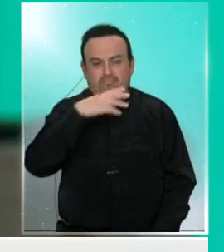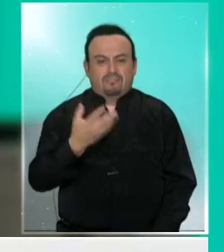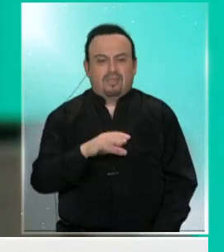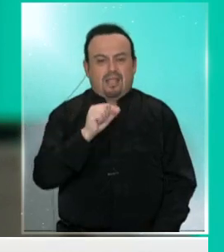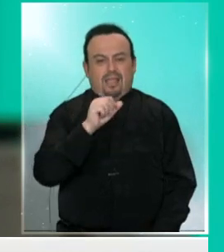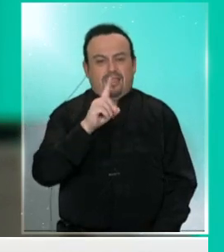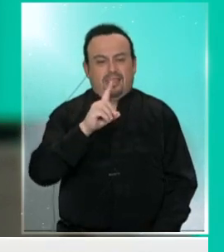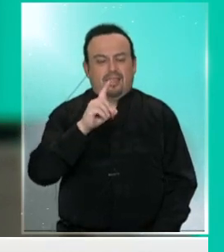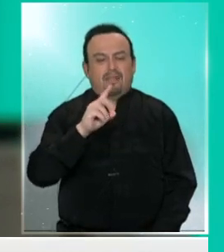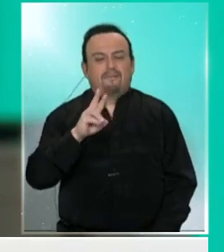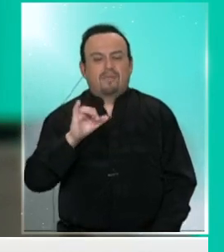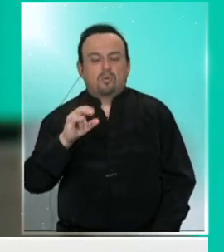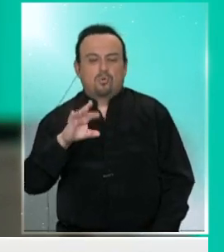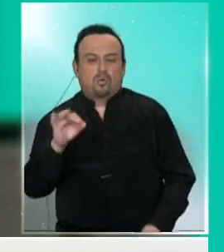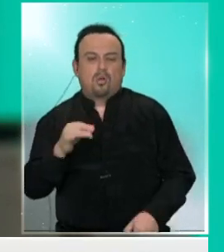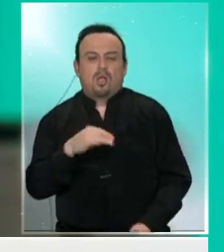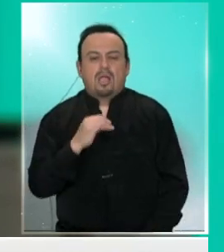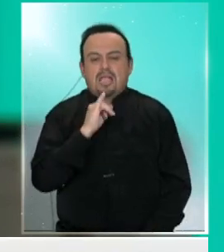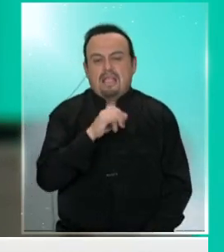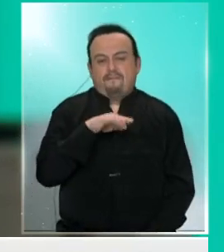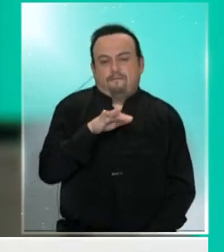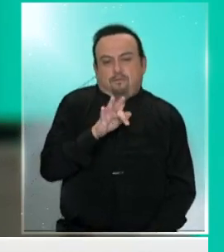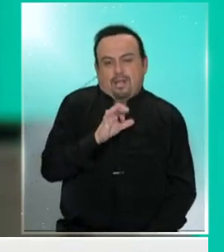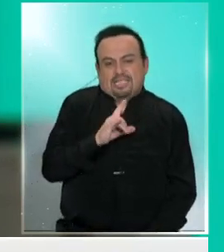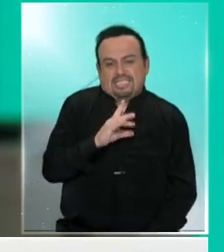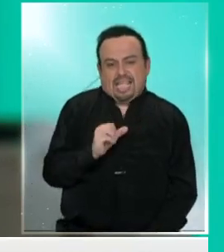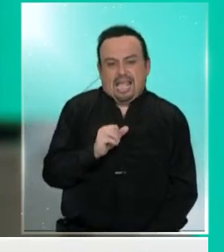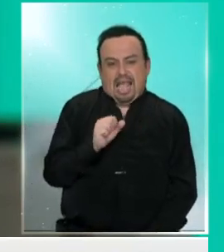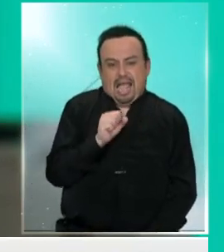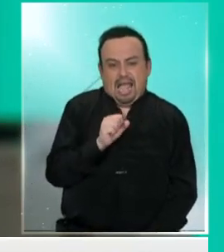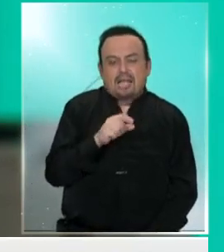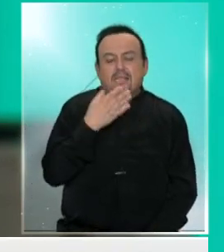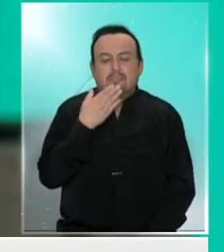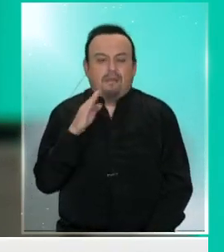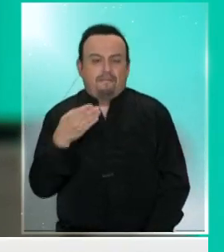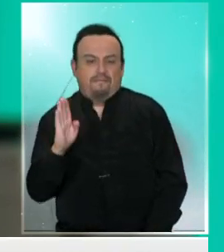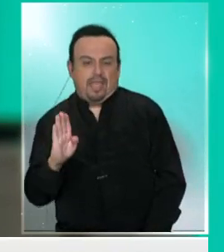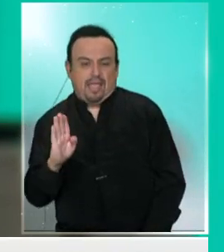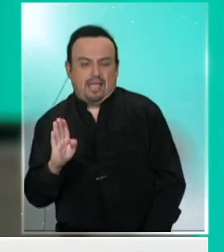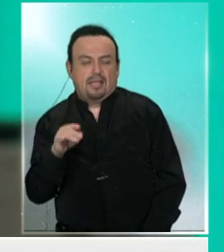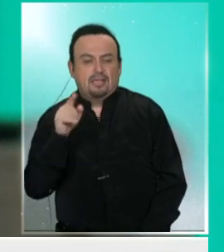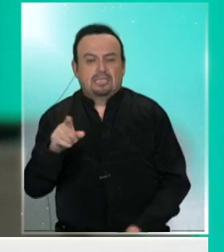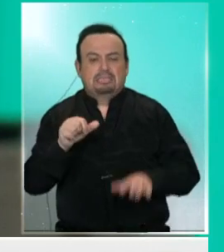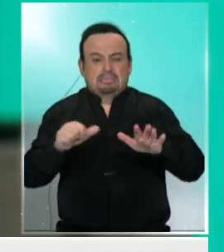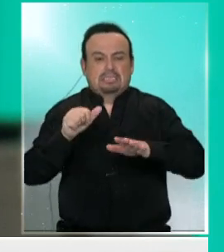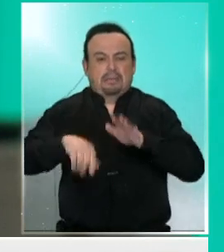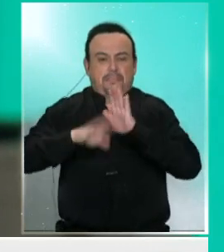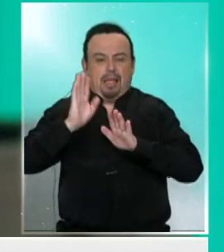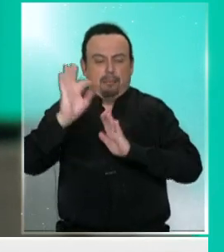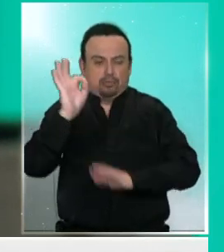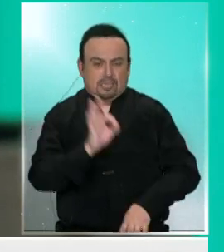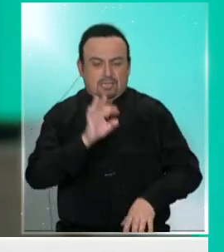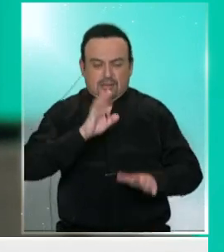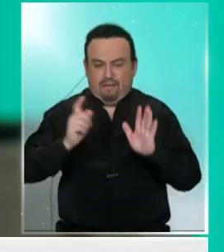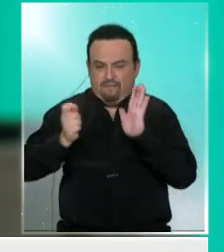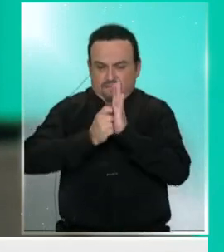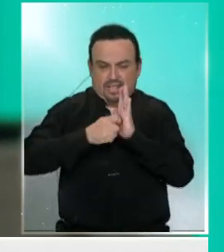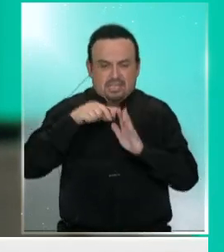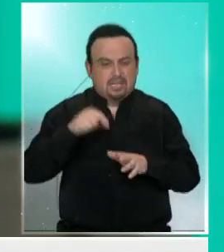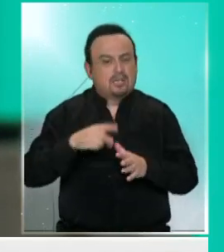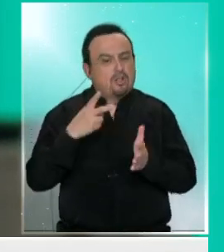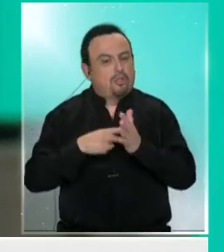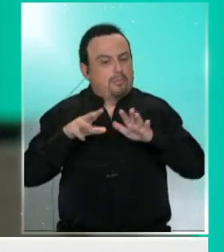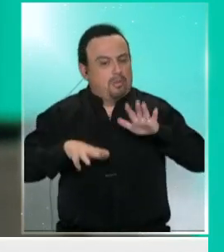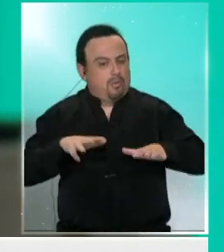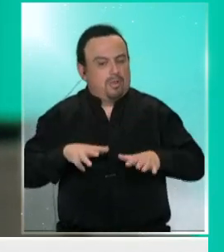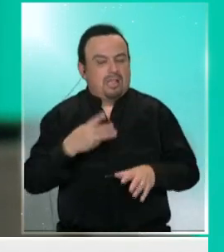adenovirus, parainfluenza, influenza A y también la influenza B. 16% más que la misma fecha de 2019 y